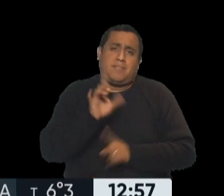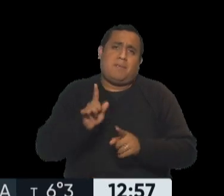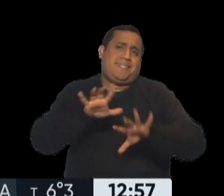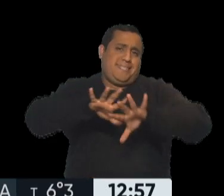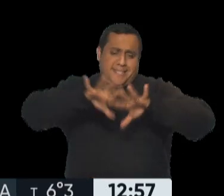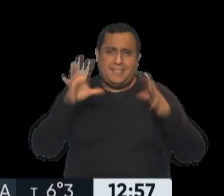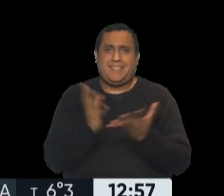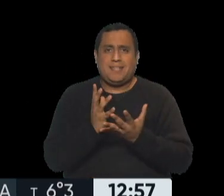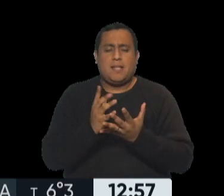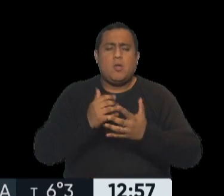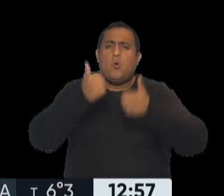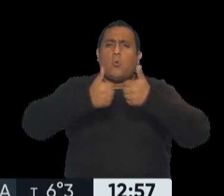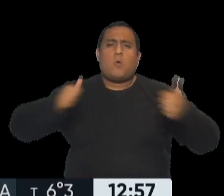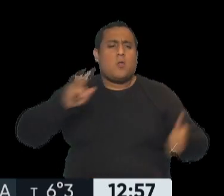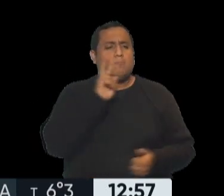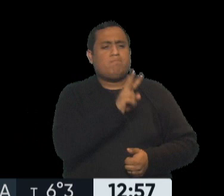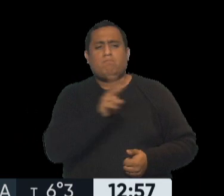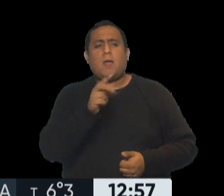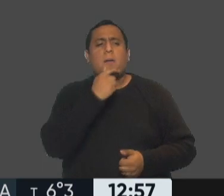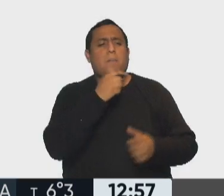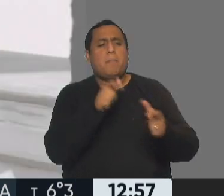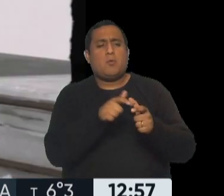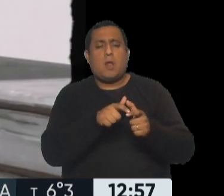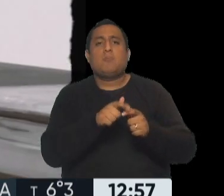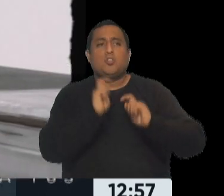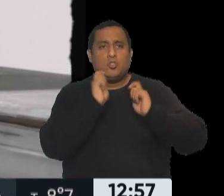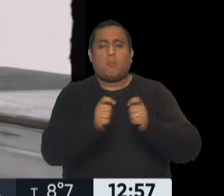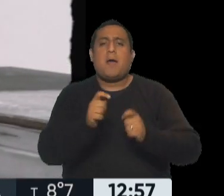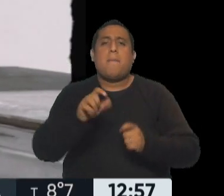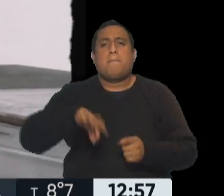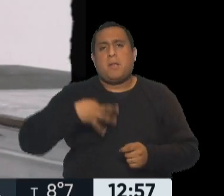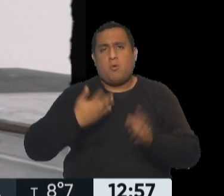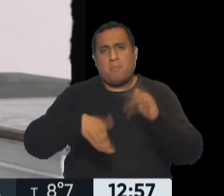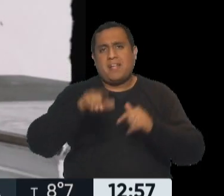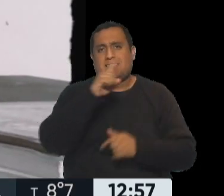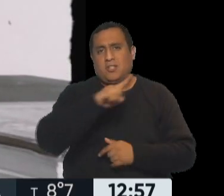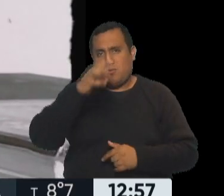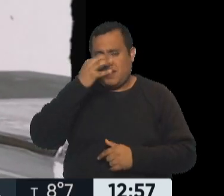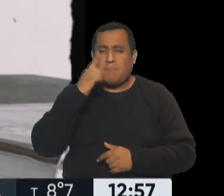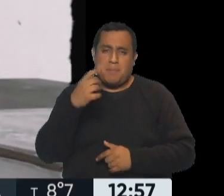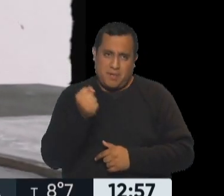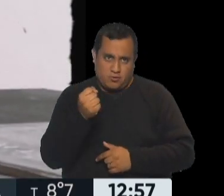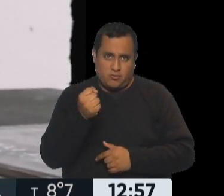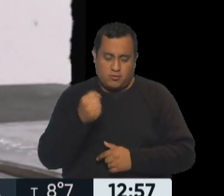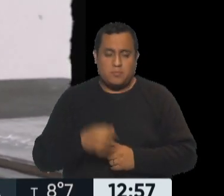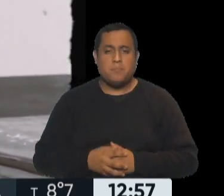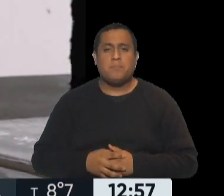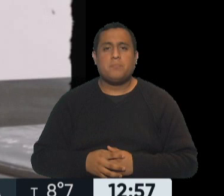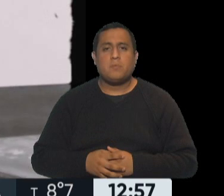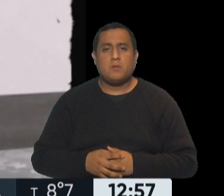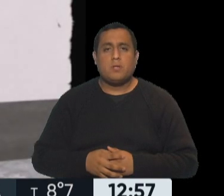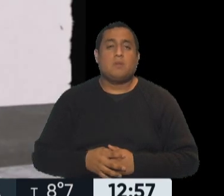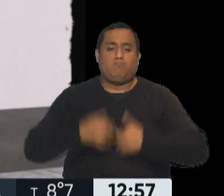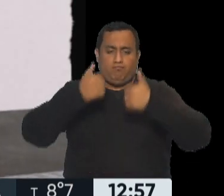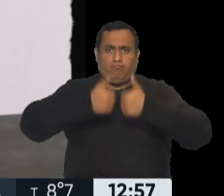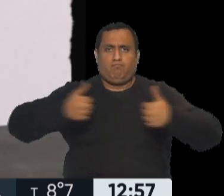un jurado que va a otorgar premios de más de 120.000 pesos que lo otorga el Fondo Nacional de las Artes. Y un jurado